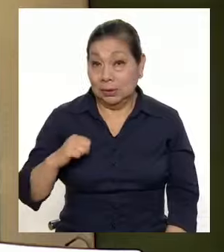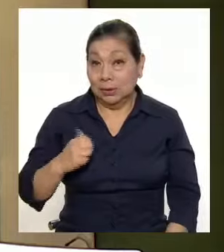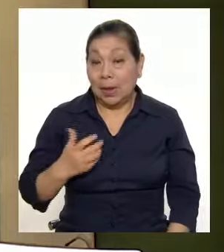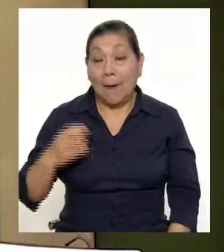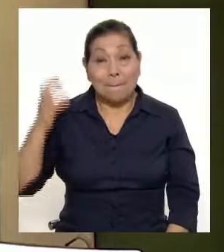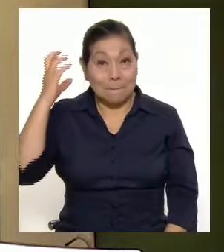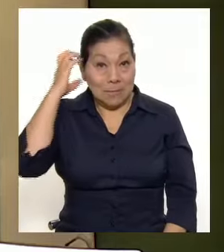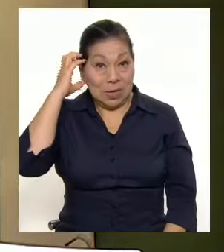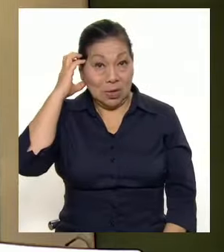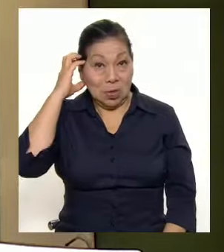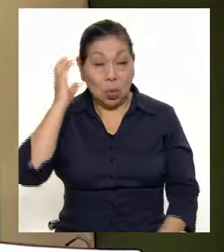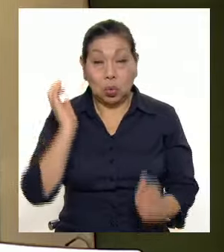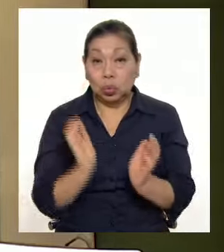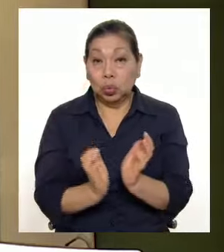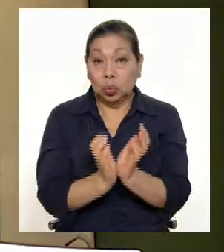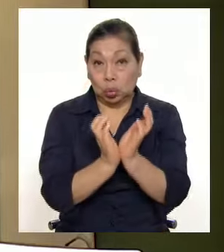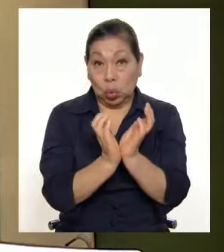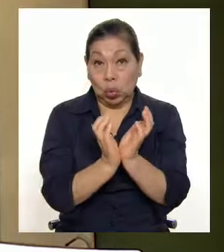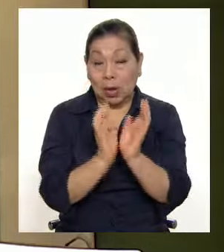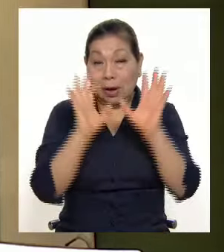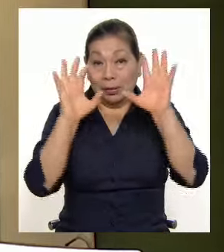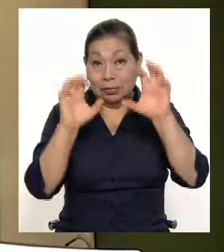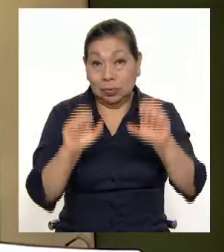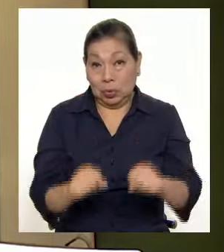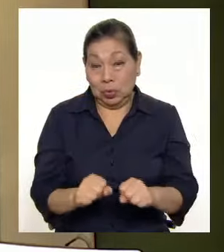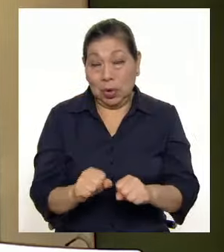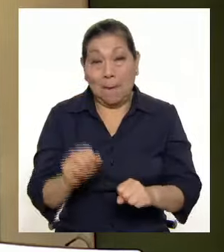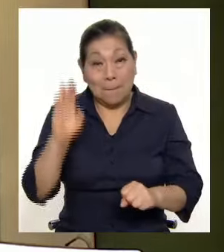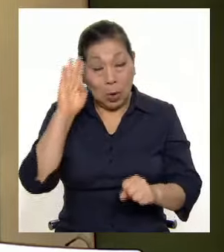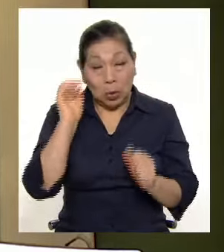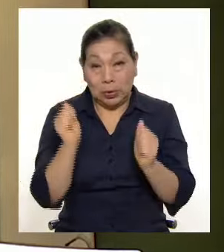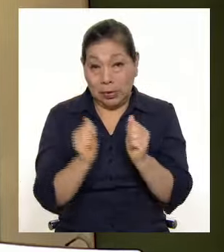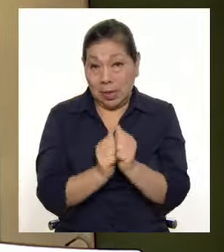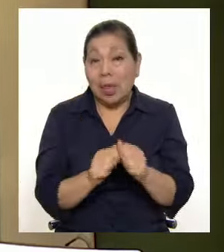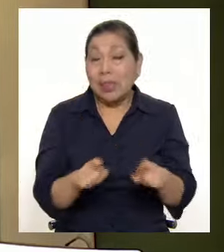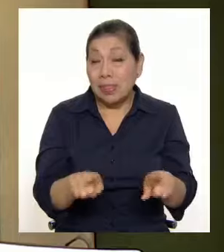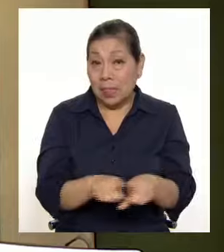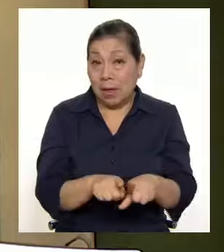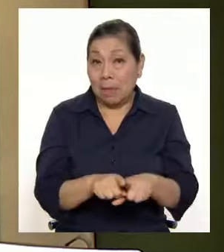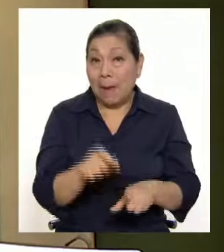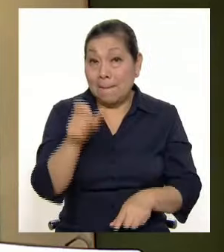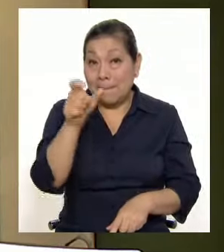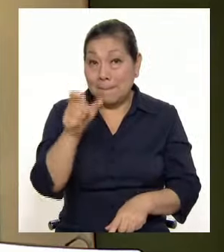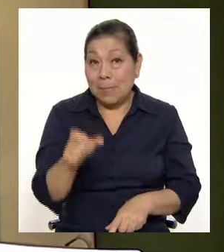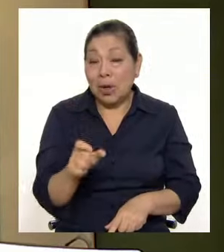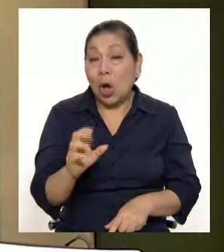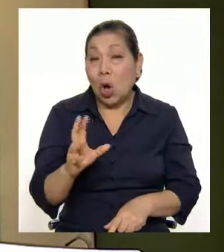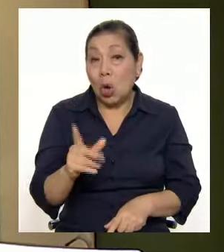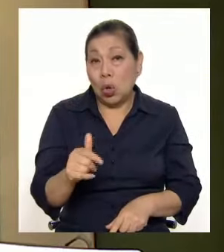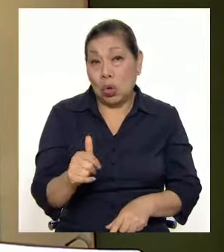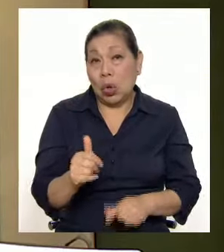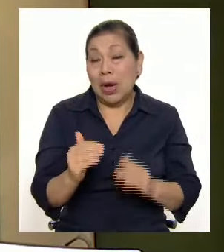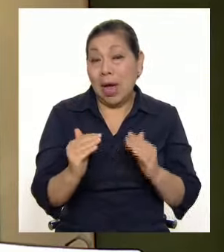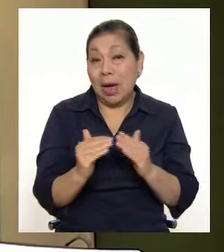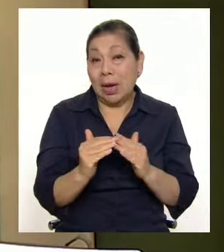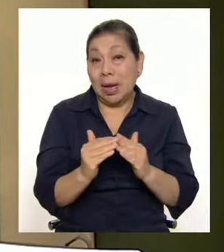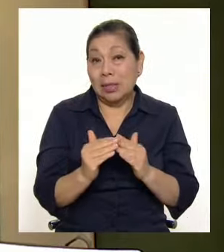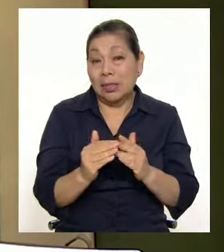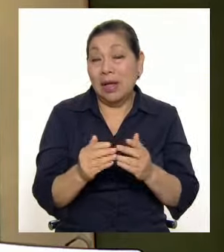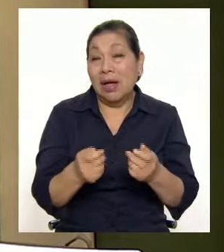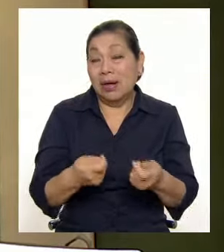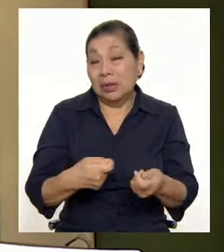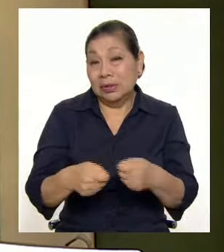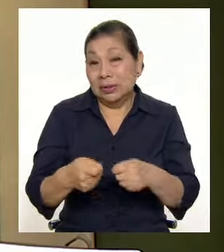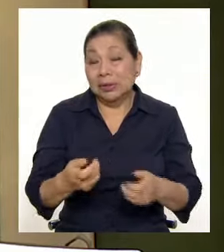de Miraflores y Surco, se logró la captura junto a la Policía Nacional también de un sujeto que asaltó a una casa de